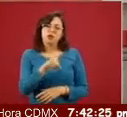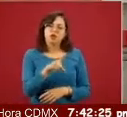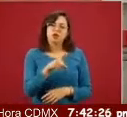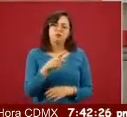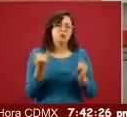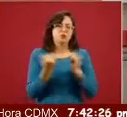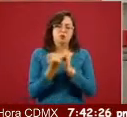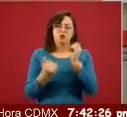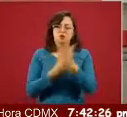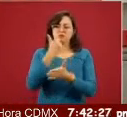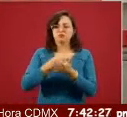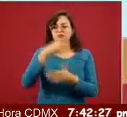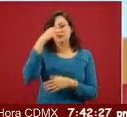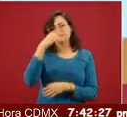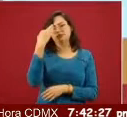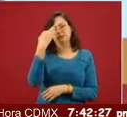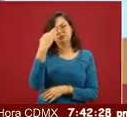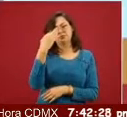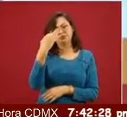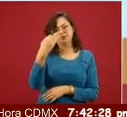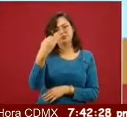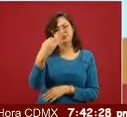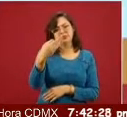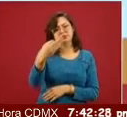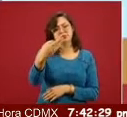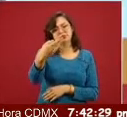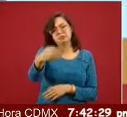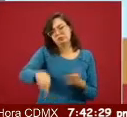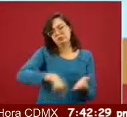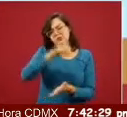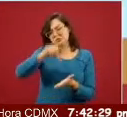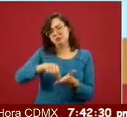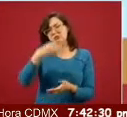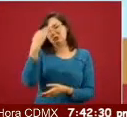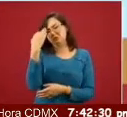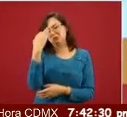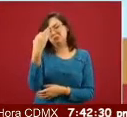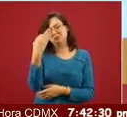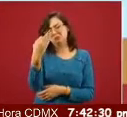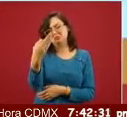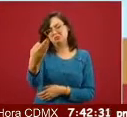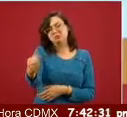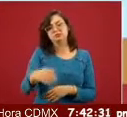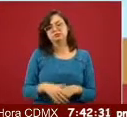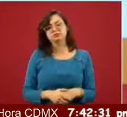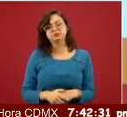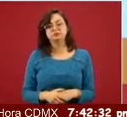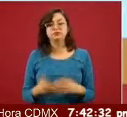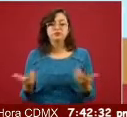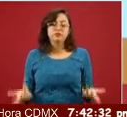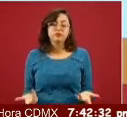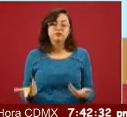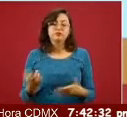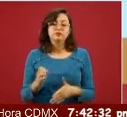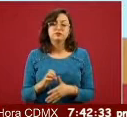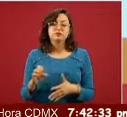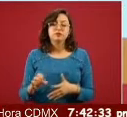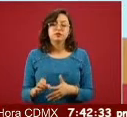Ciudad de México, se ha prolongado, o el Valle de México se ha prolongado. Entonces la expectativa ahí es